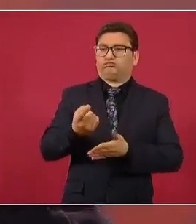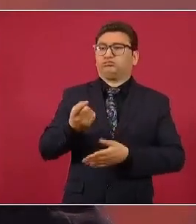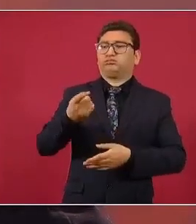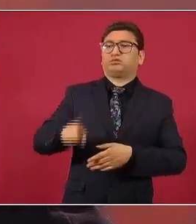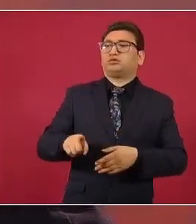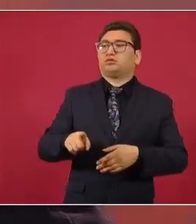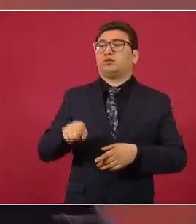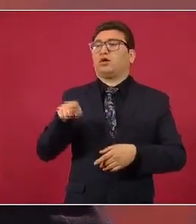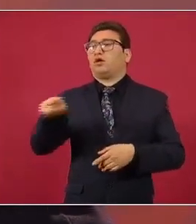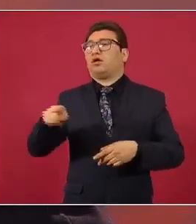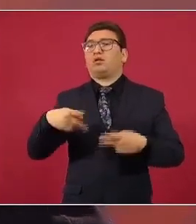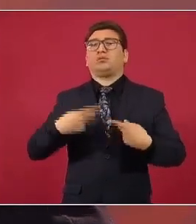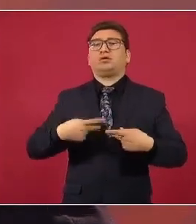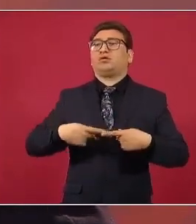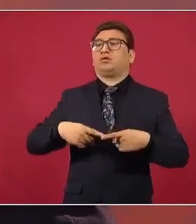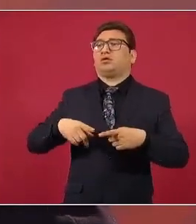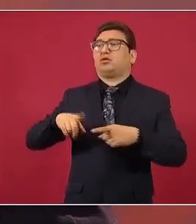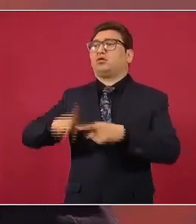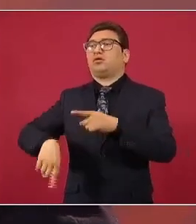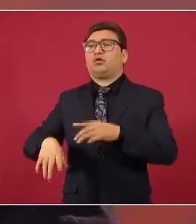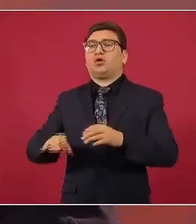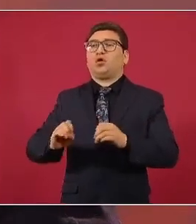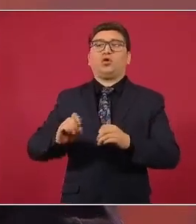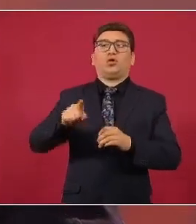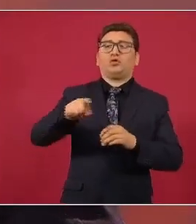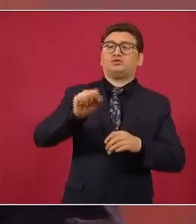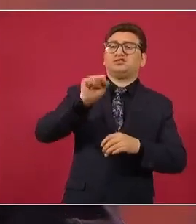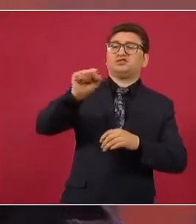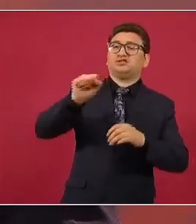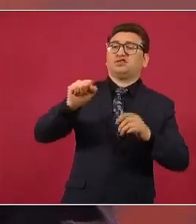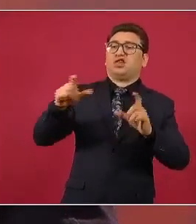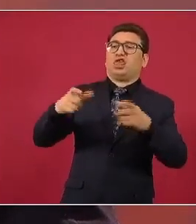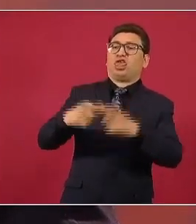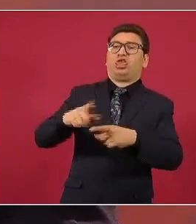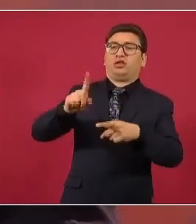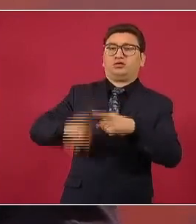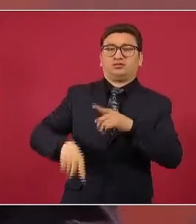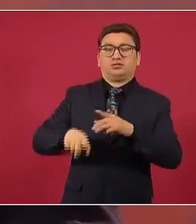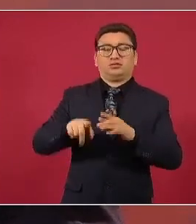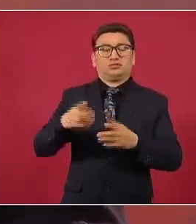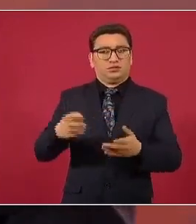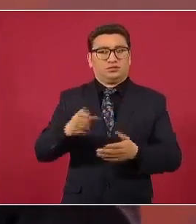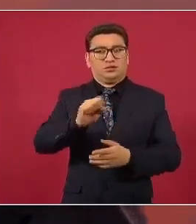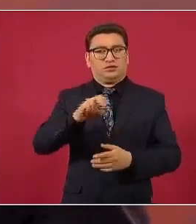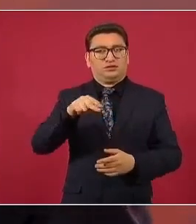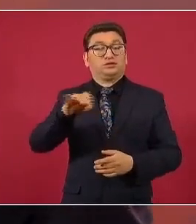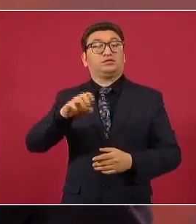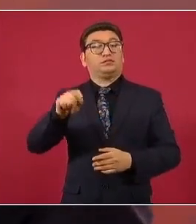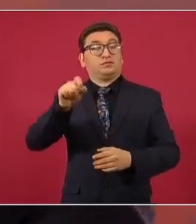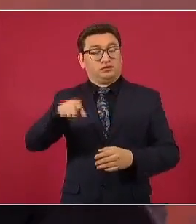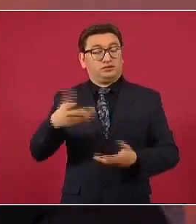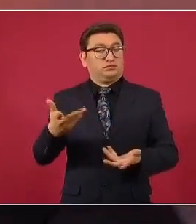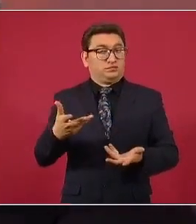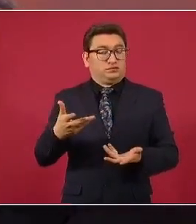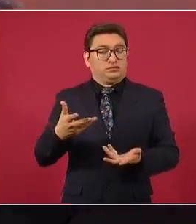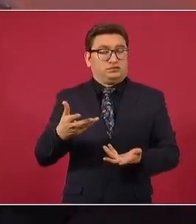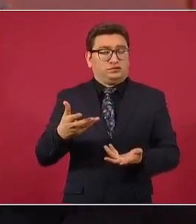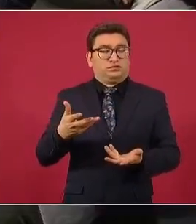desaparecer, destruir sindicatos como el SME, lo que estamos ahora aquí